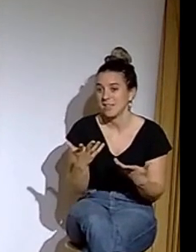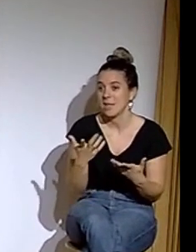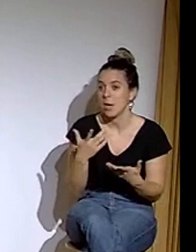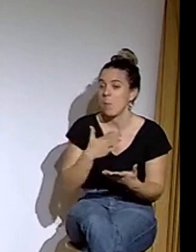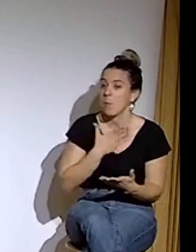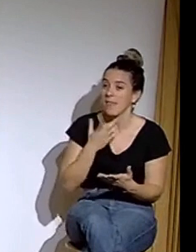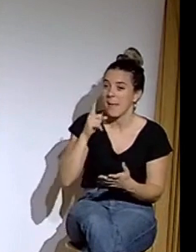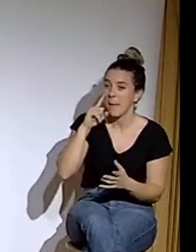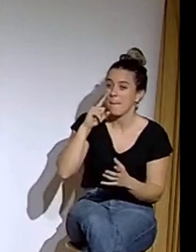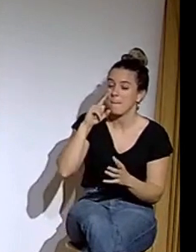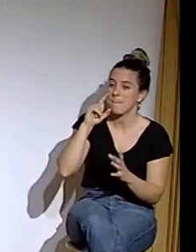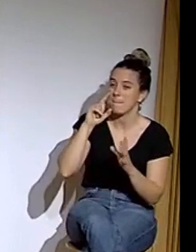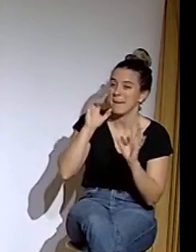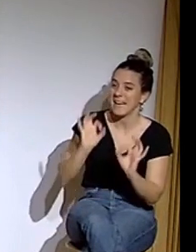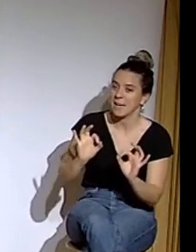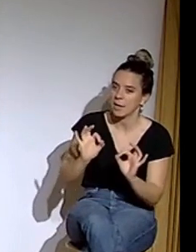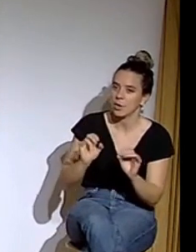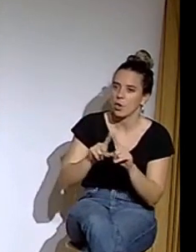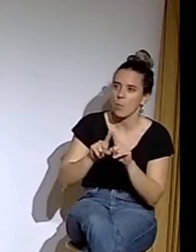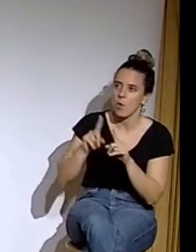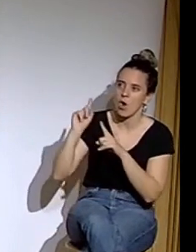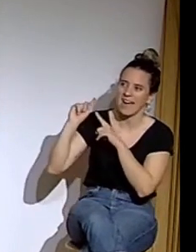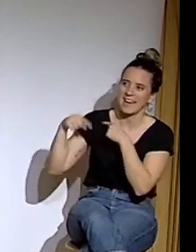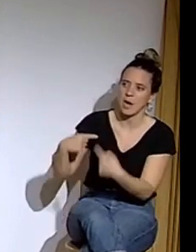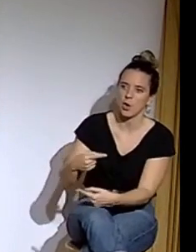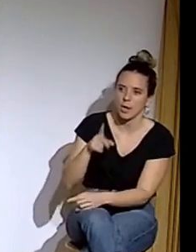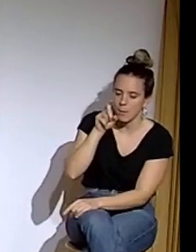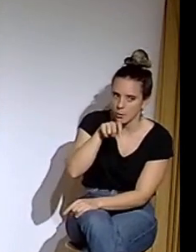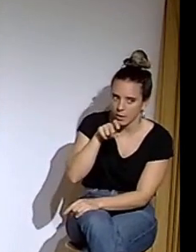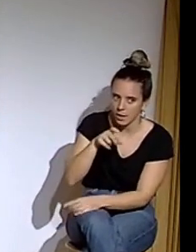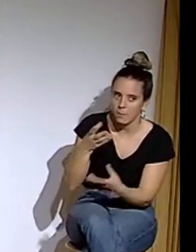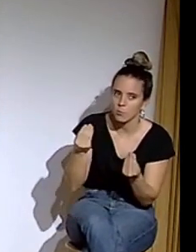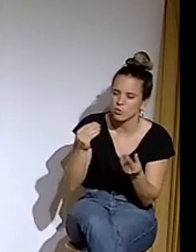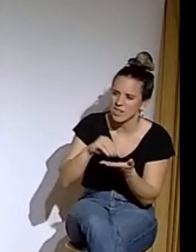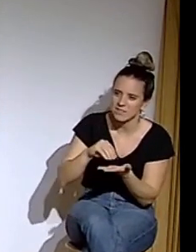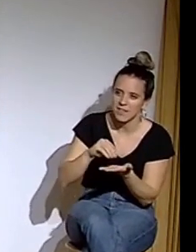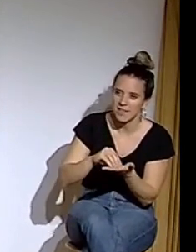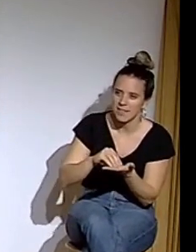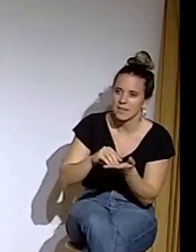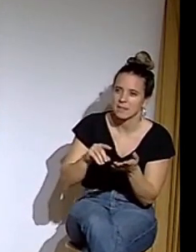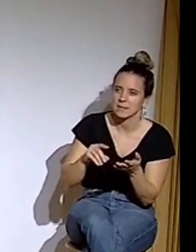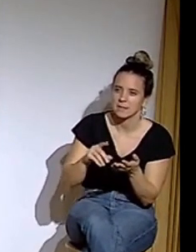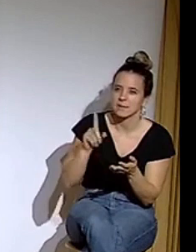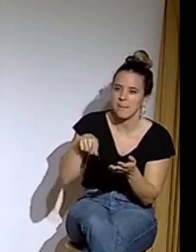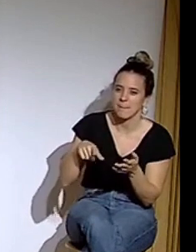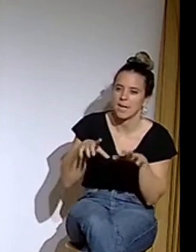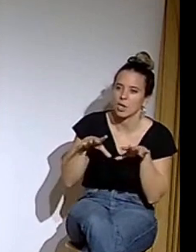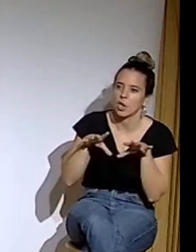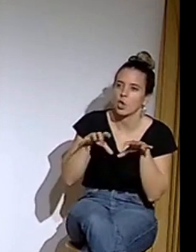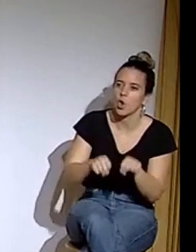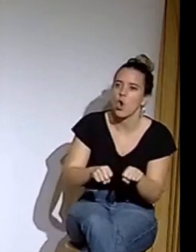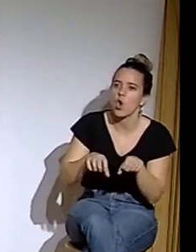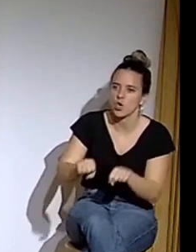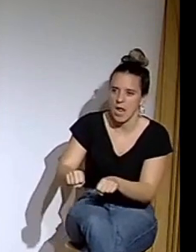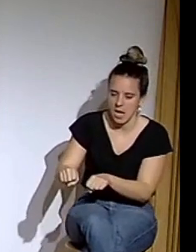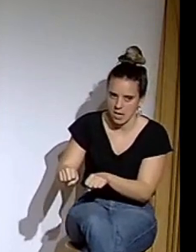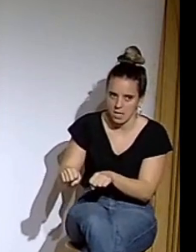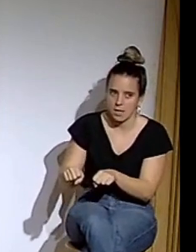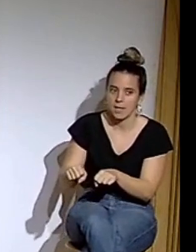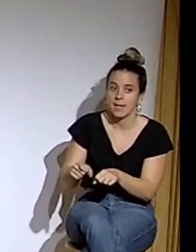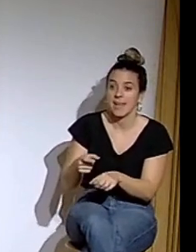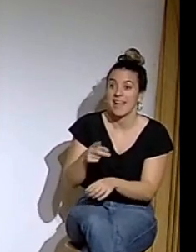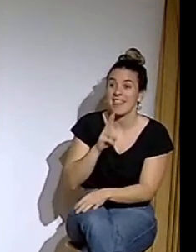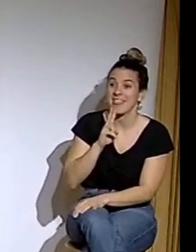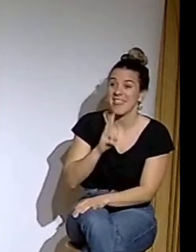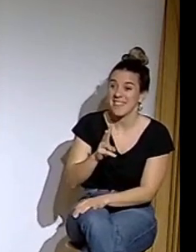de la brujería que muchas veces es muy colonial también y creo que decirlo